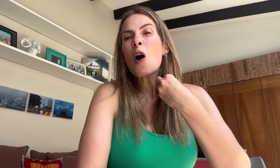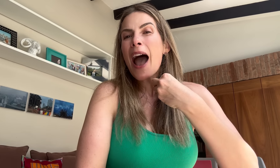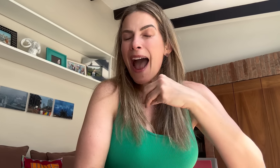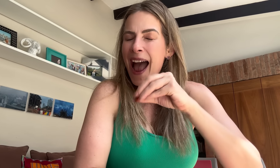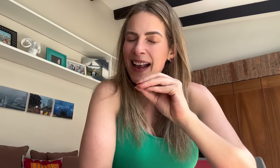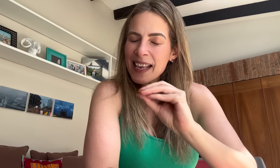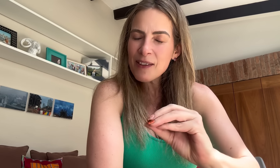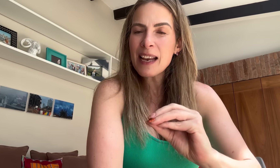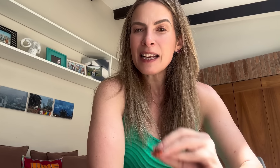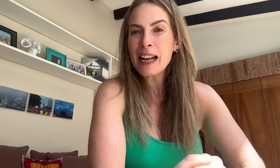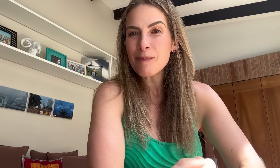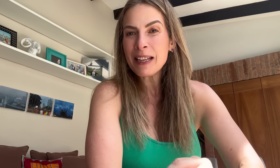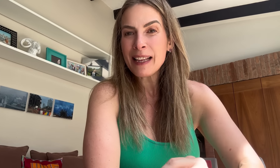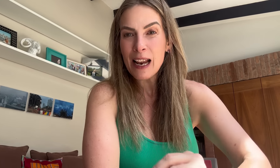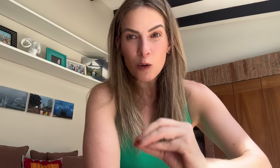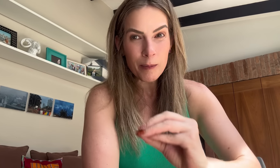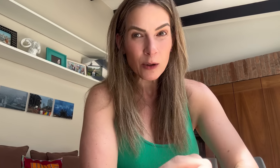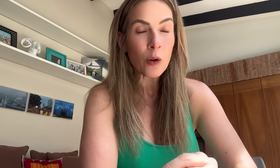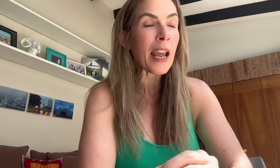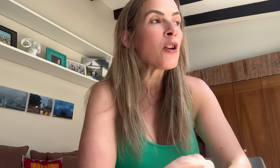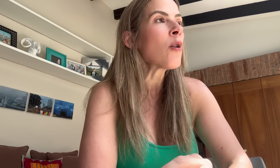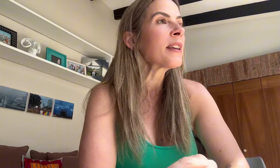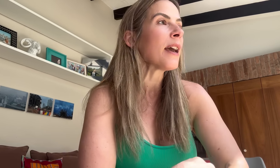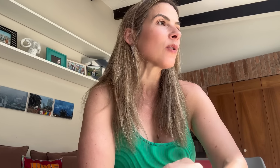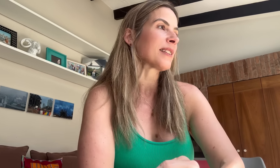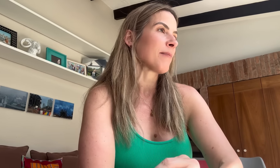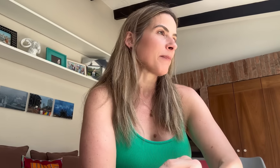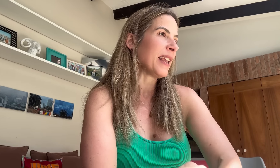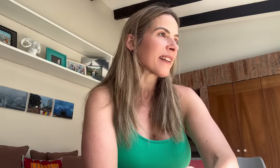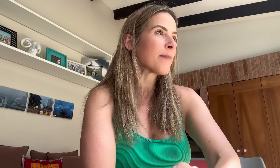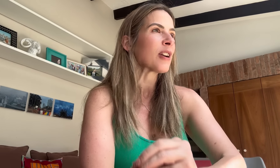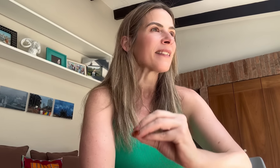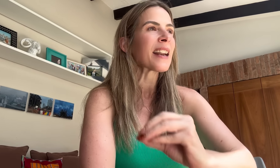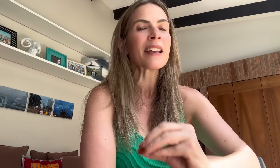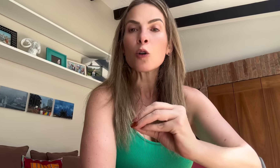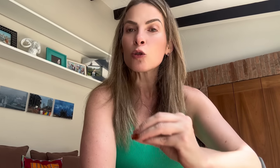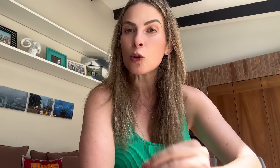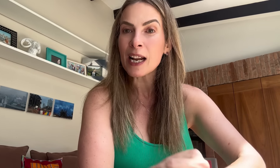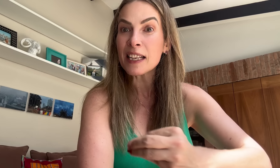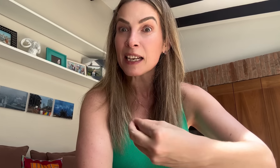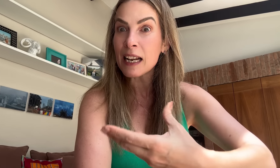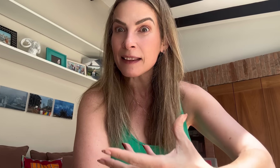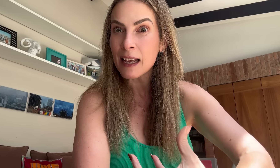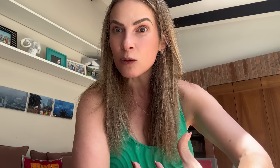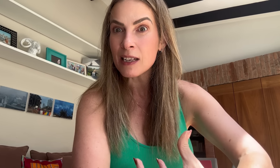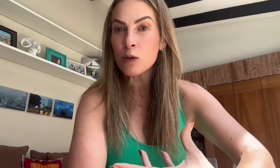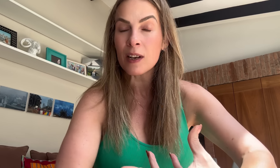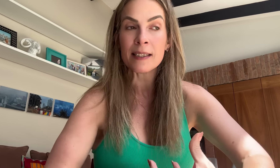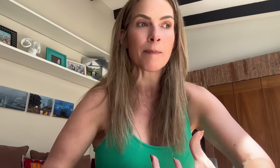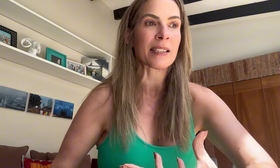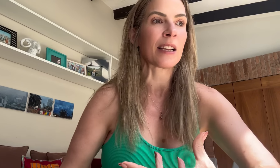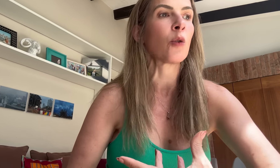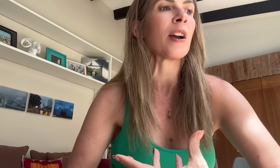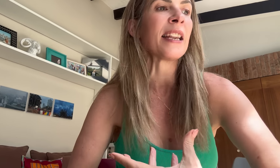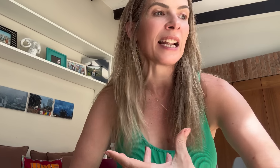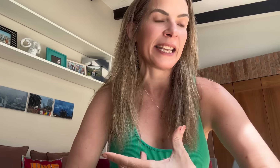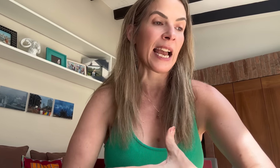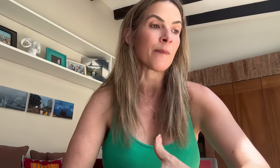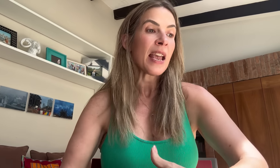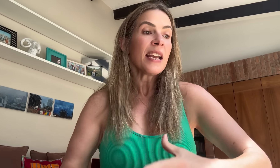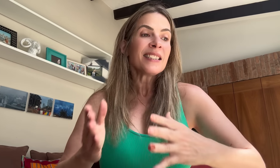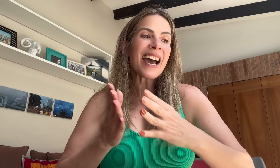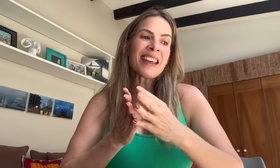Pero aquí viene realmente el argumento que no quiero que se me pierda por andar de cotorra y relatándoles lo que está pasando en